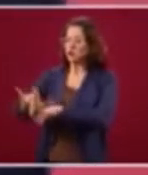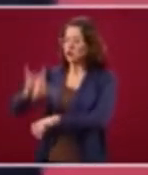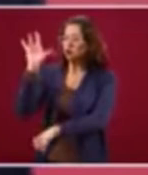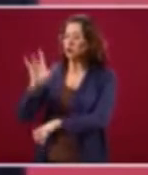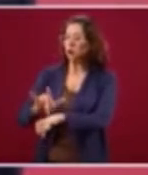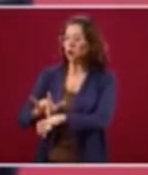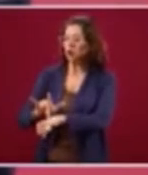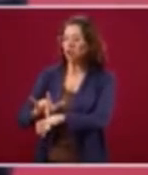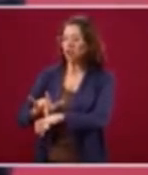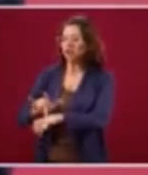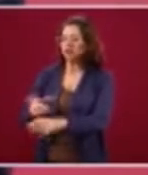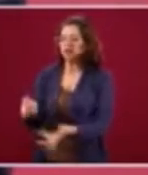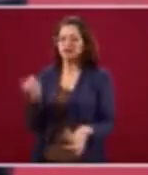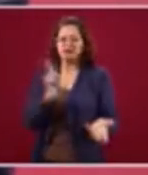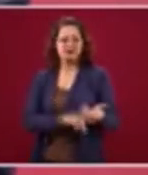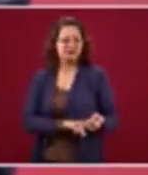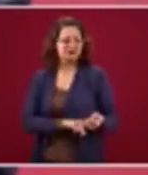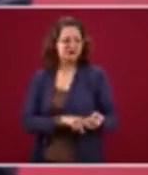existan